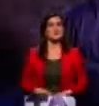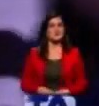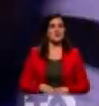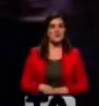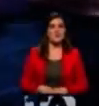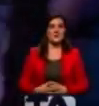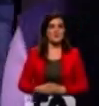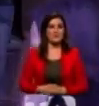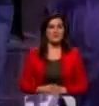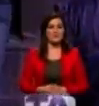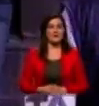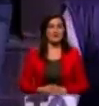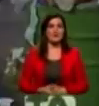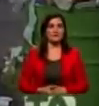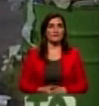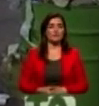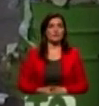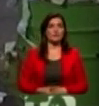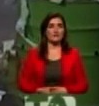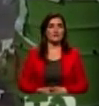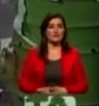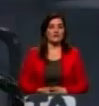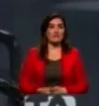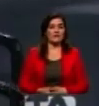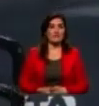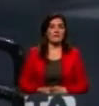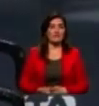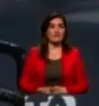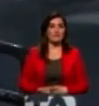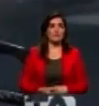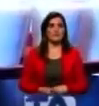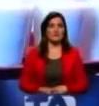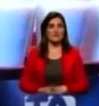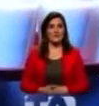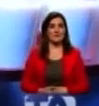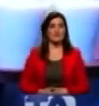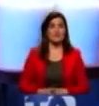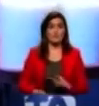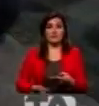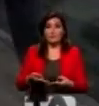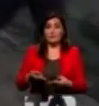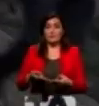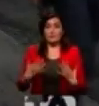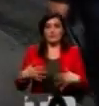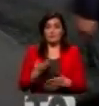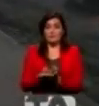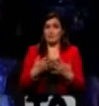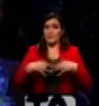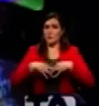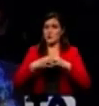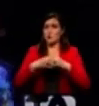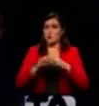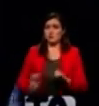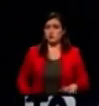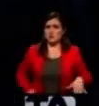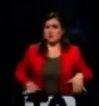A dólar el canelazo, a dólar, a dólar. Los negocios vendieron como nunca.